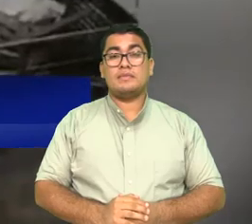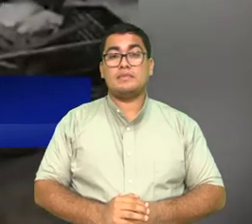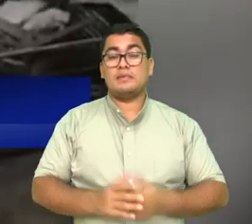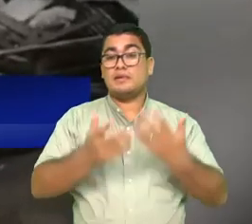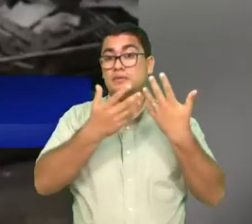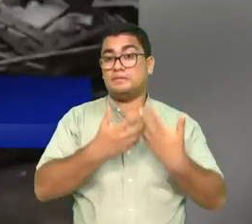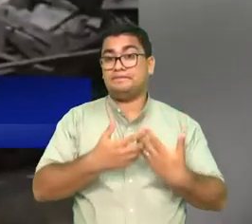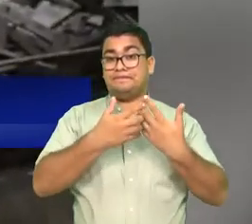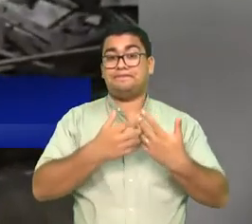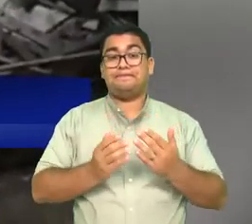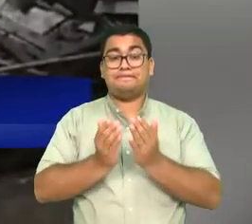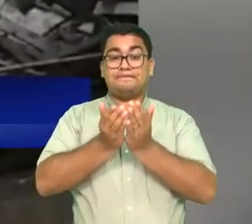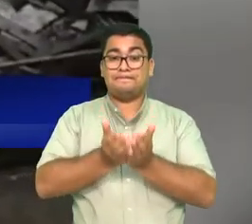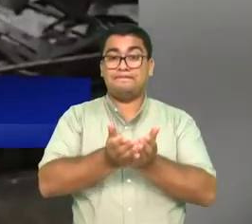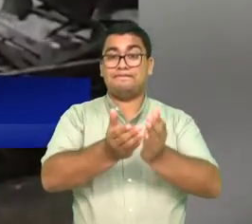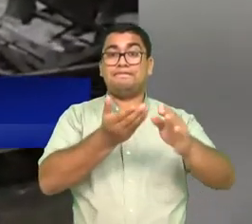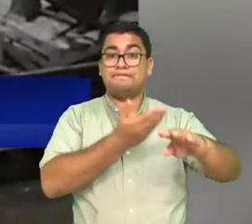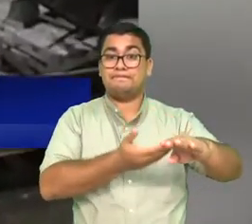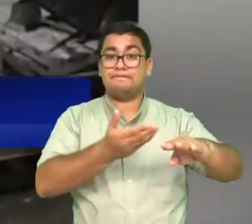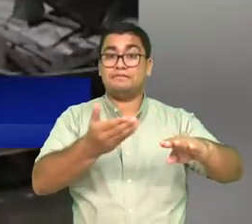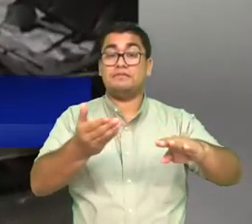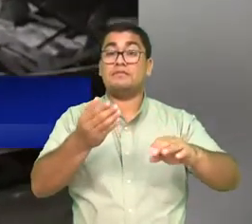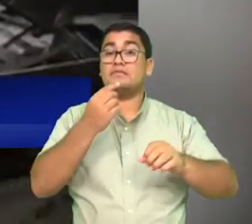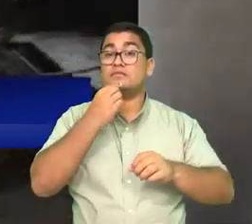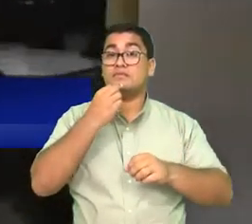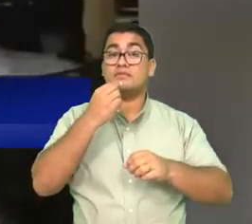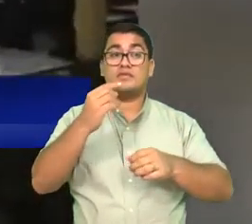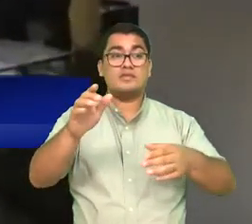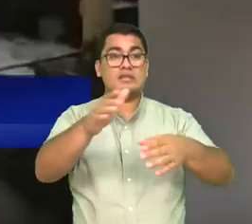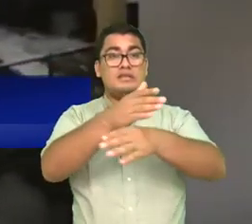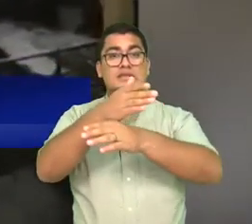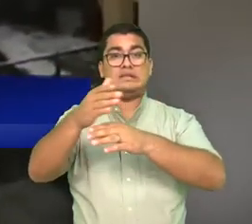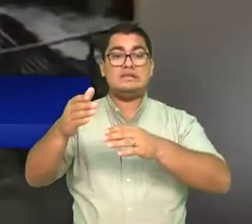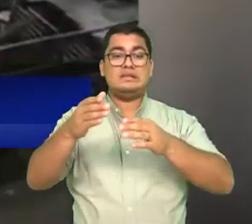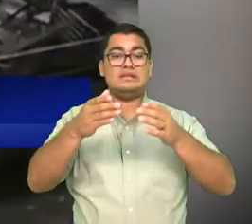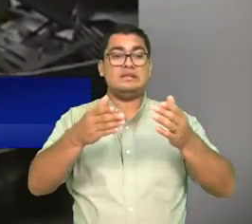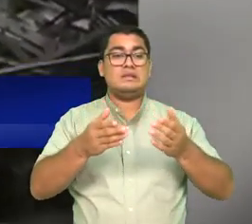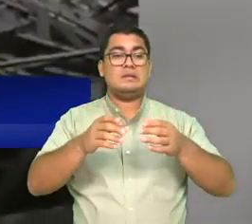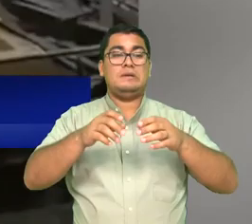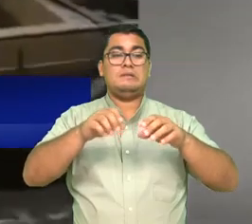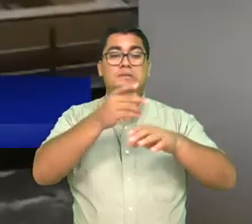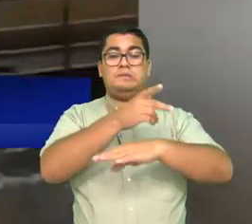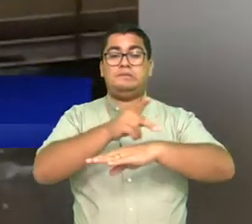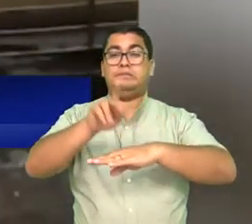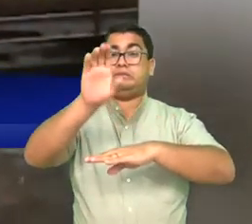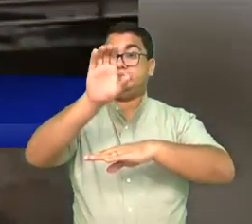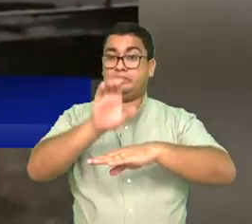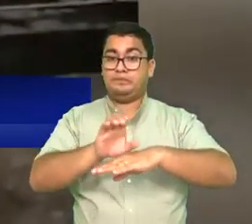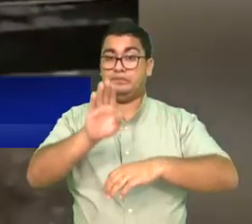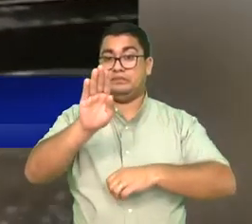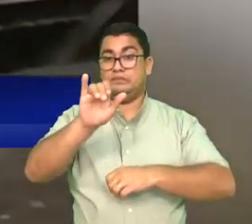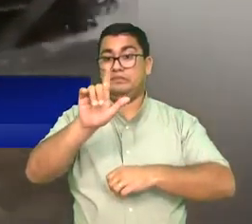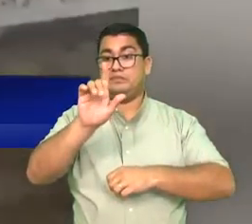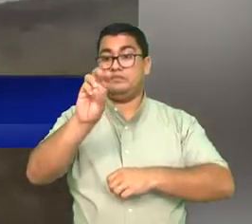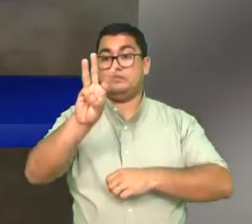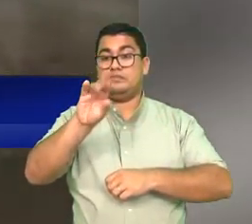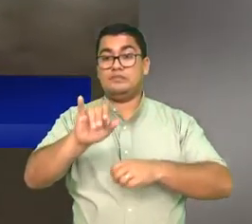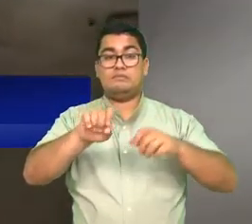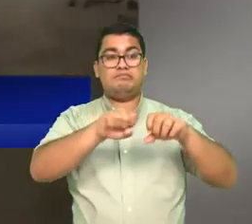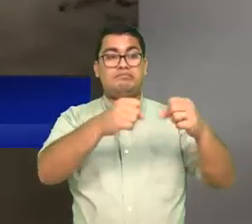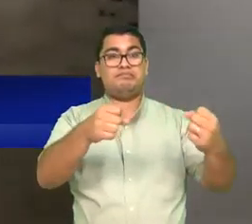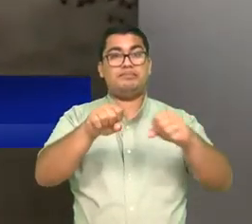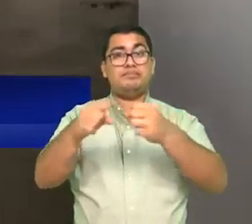Empresa portuaria reporta considerables pérdidas materiales en el muelle de Puerto Cabezas y Bilwi ante el paso